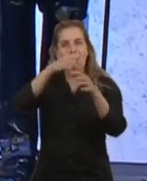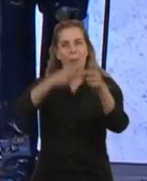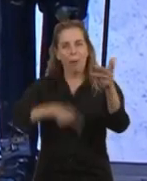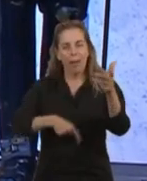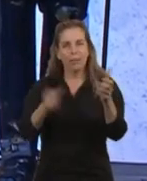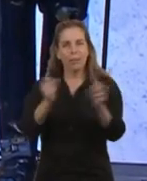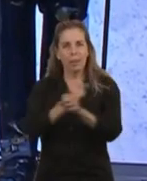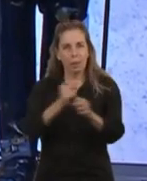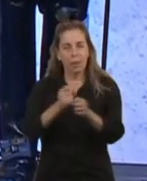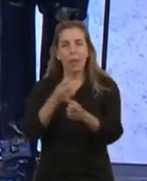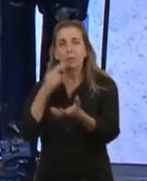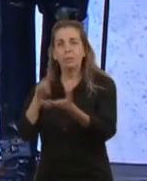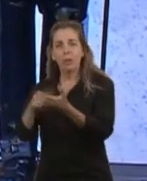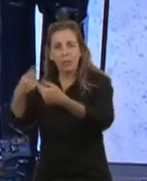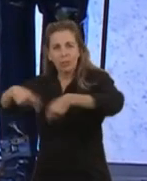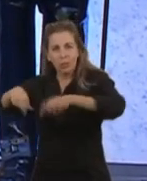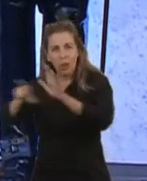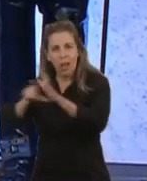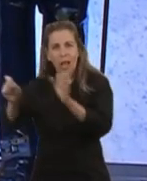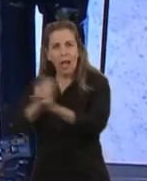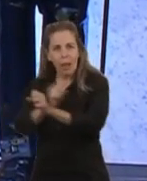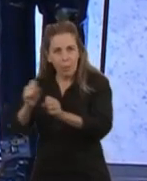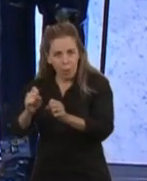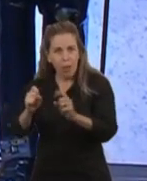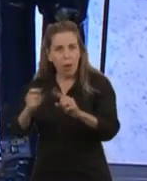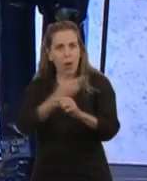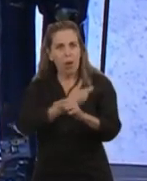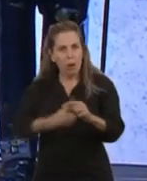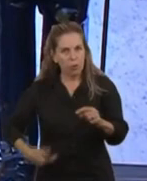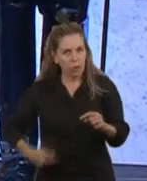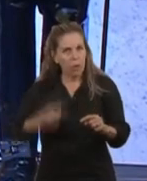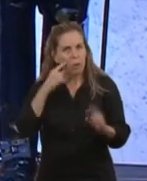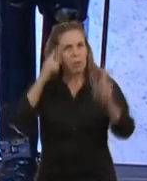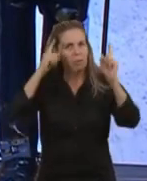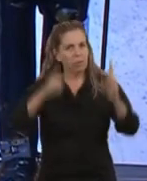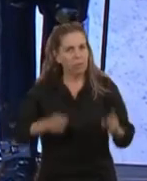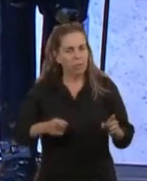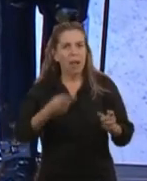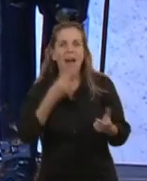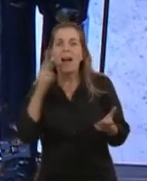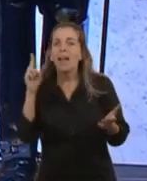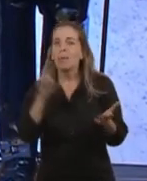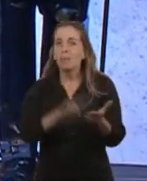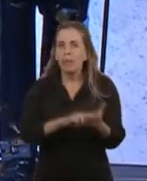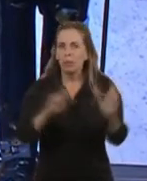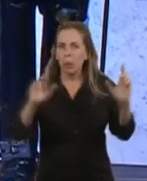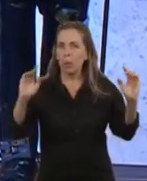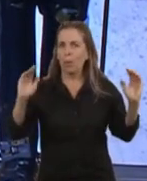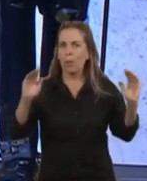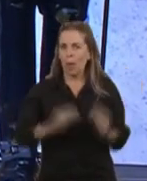el Gobierno Nacional avanzará en una reducción significativa de impuestos,